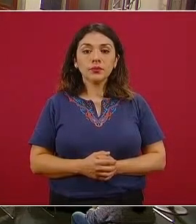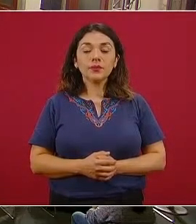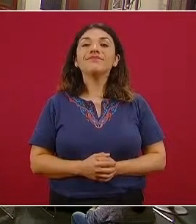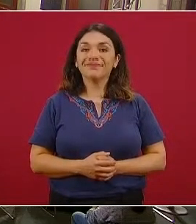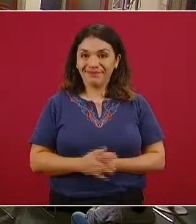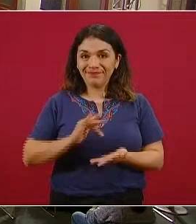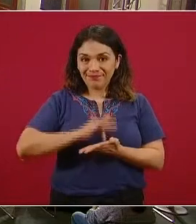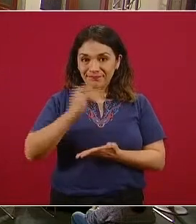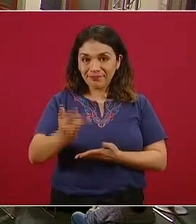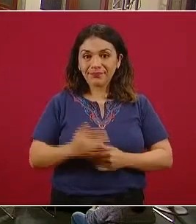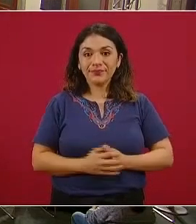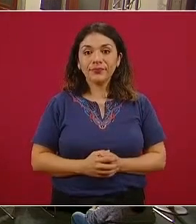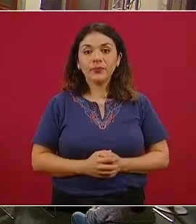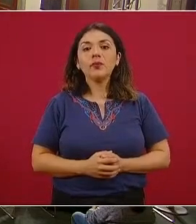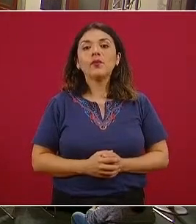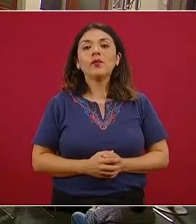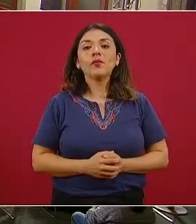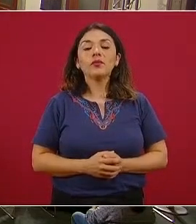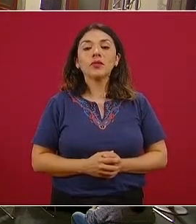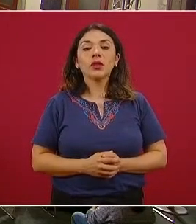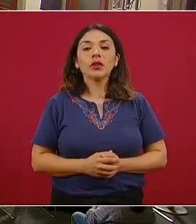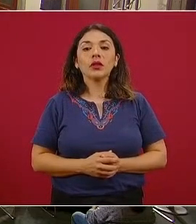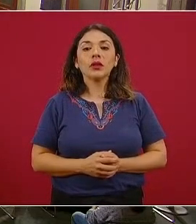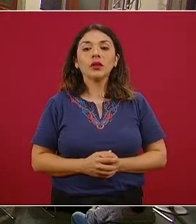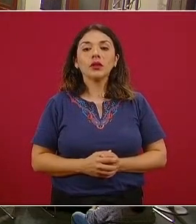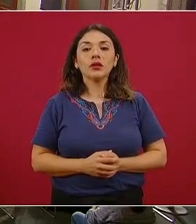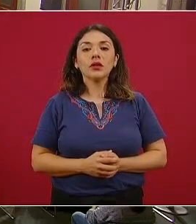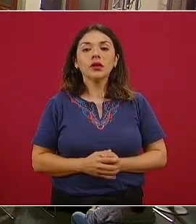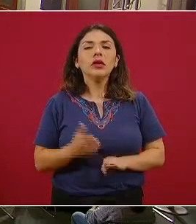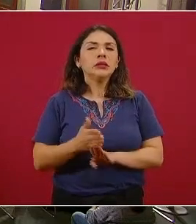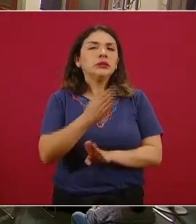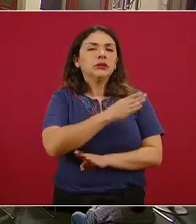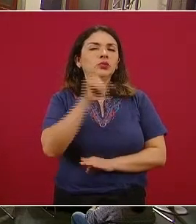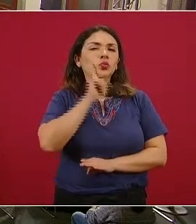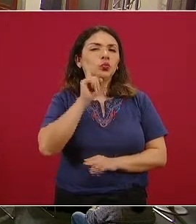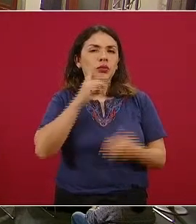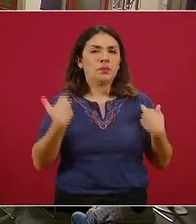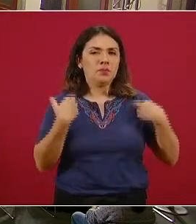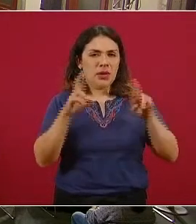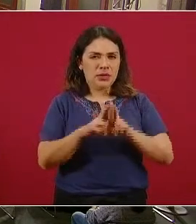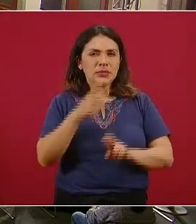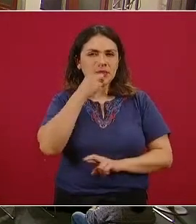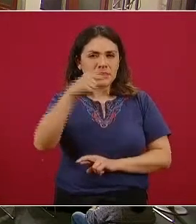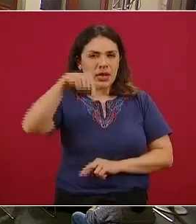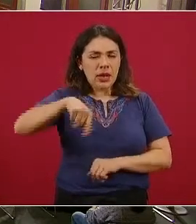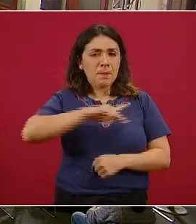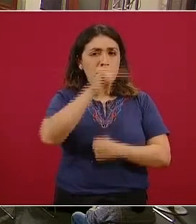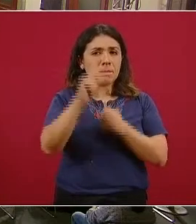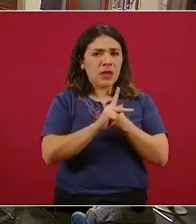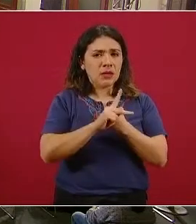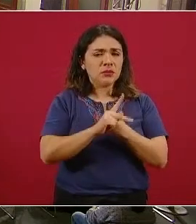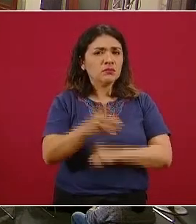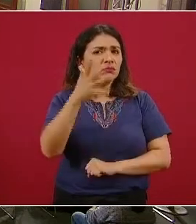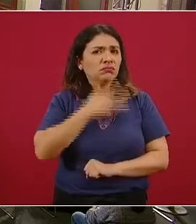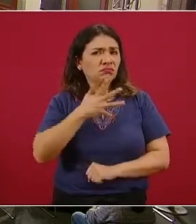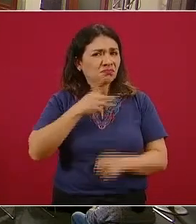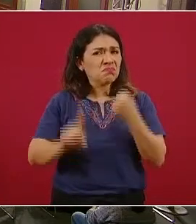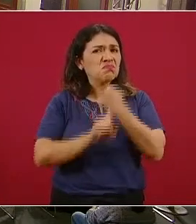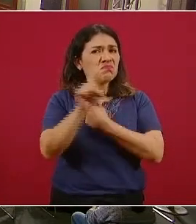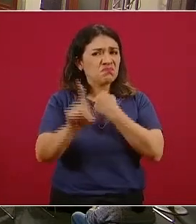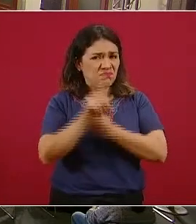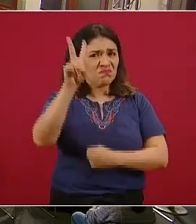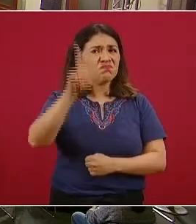Muchas gracias. Pues como ya esbozaba la maestra Rodríguez, en nuestro país tenemos un problema de